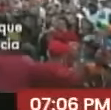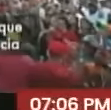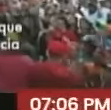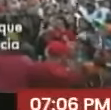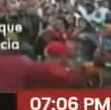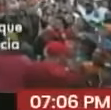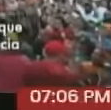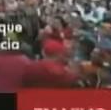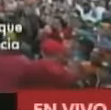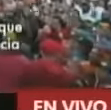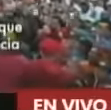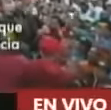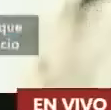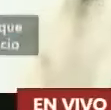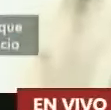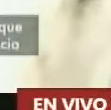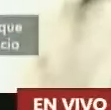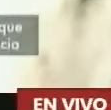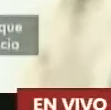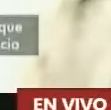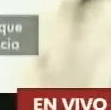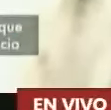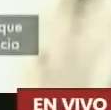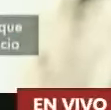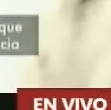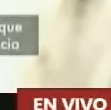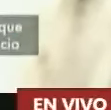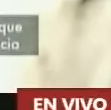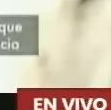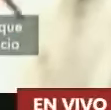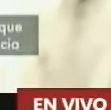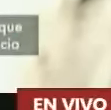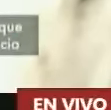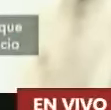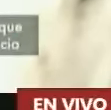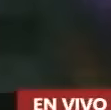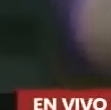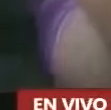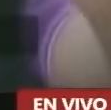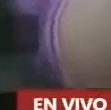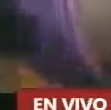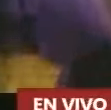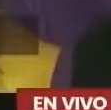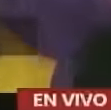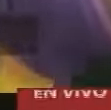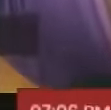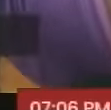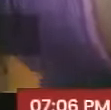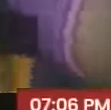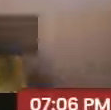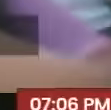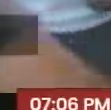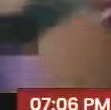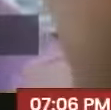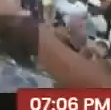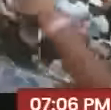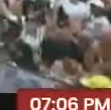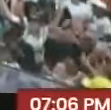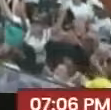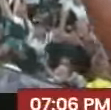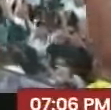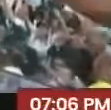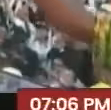siente que tú eres uno de los firmantes de una nueva acta de independencia y de integridad territorial de